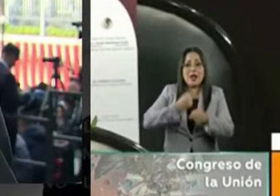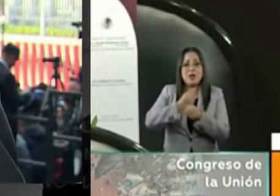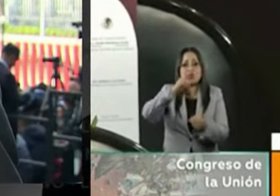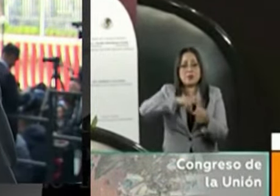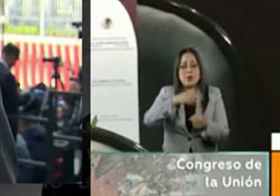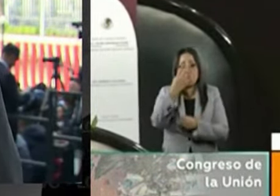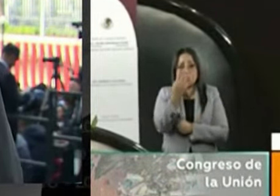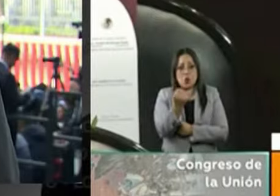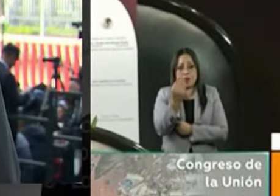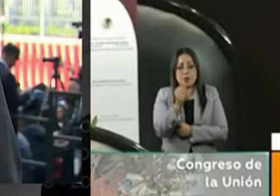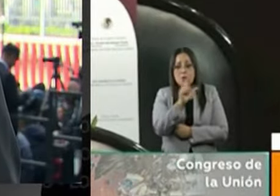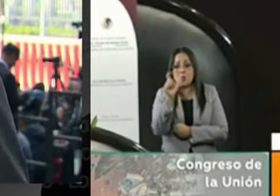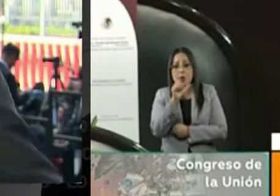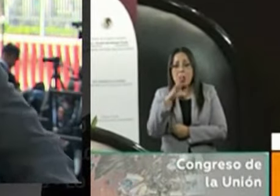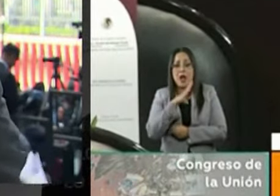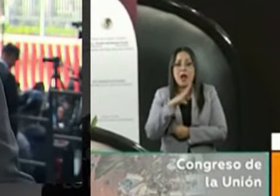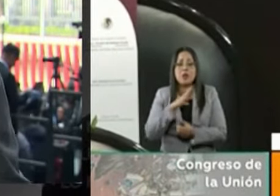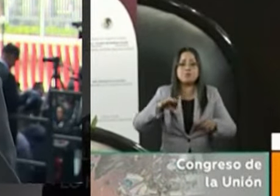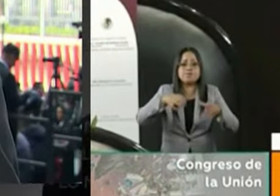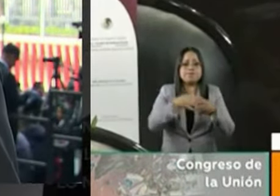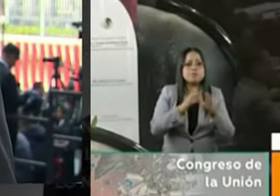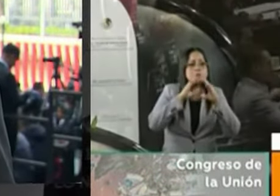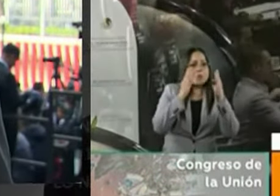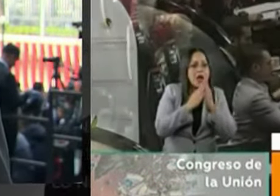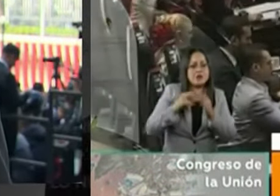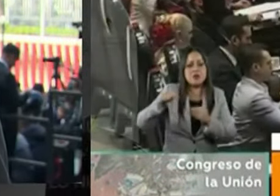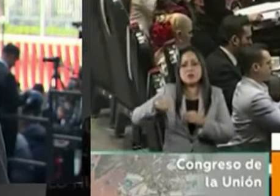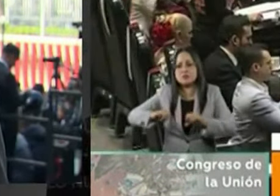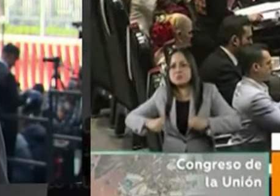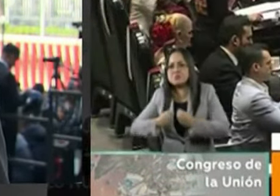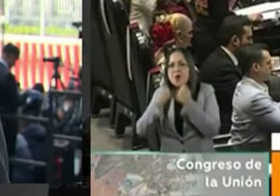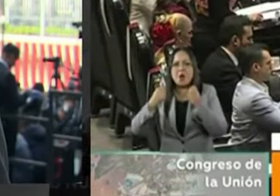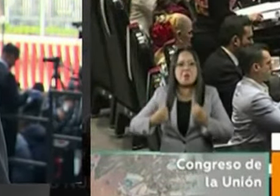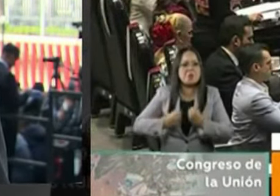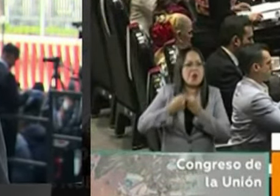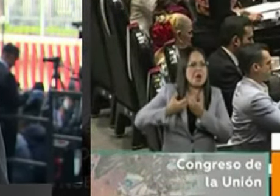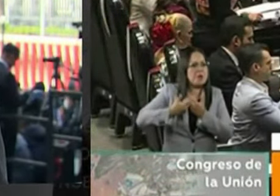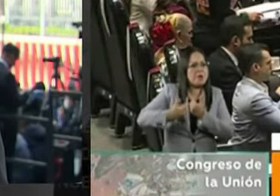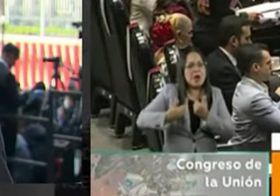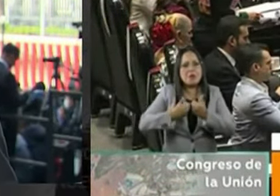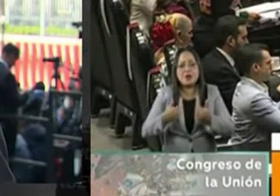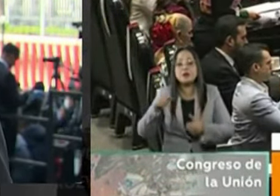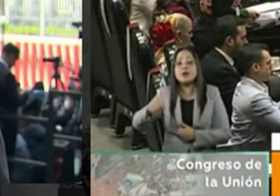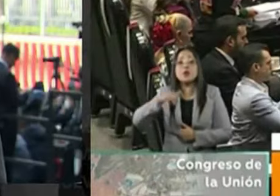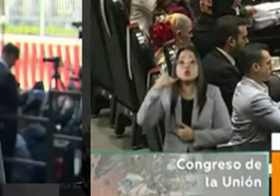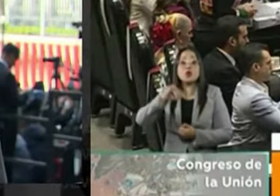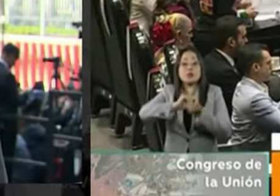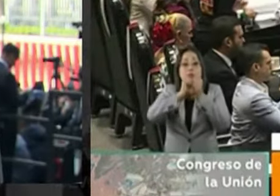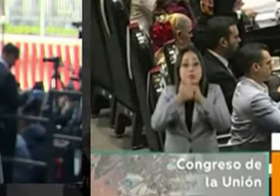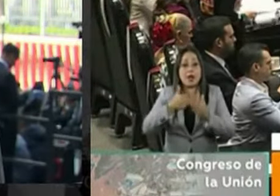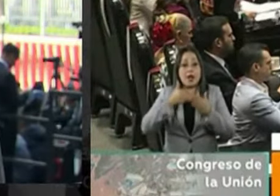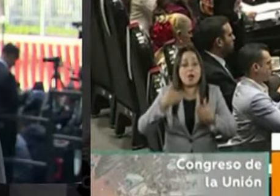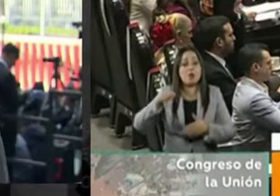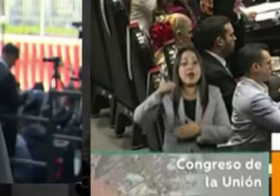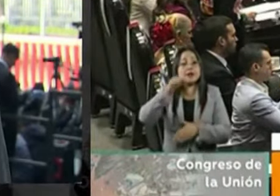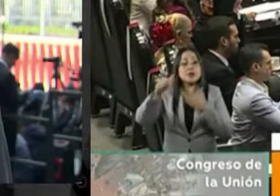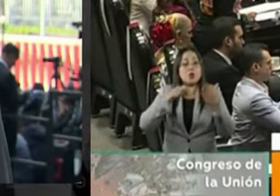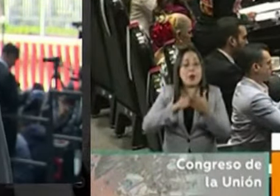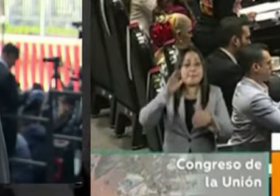y mucha polarización en el país? En fin, toda una serie de retos y desafíos que tendrá por delante y ahí las grandes expectativas,